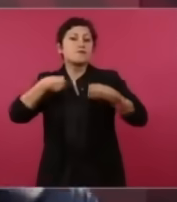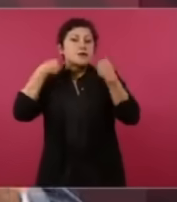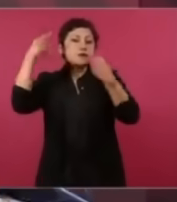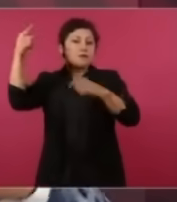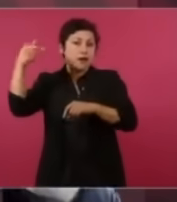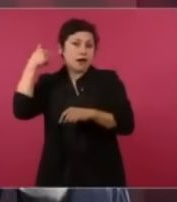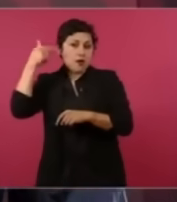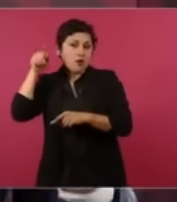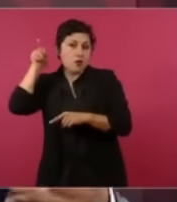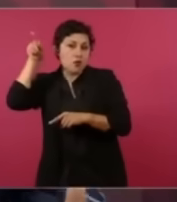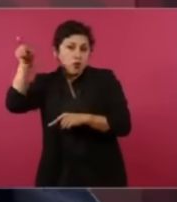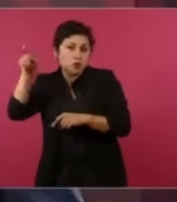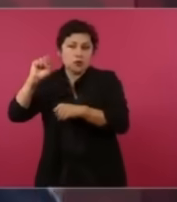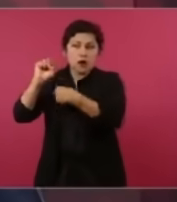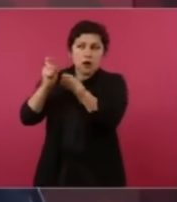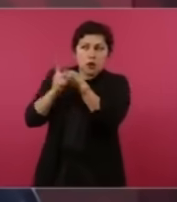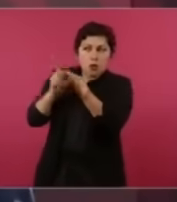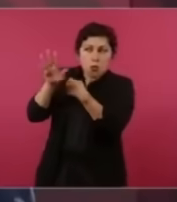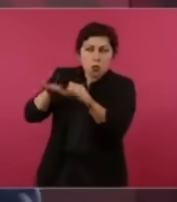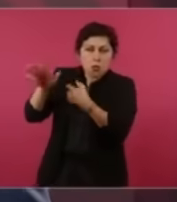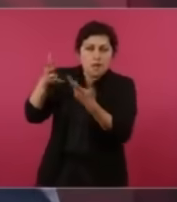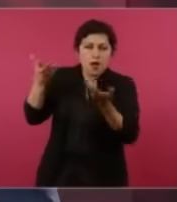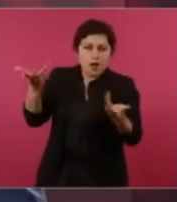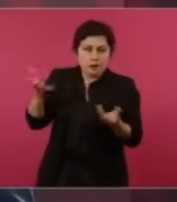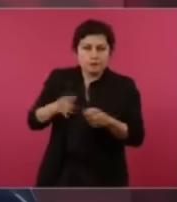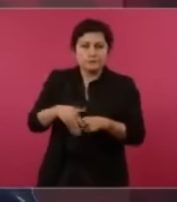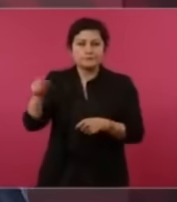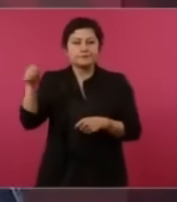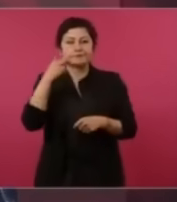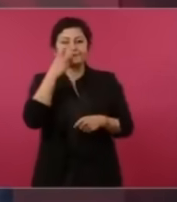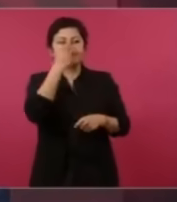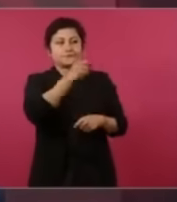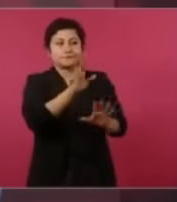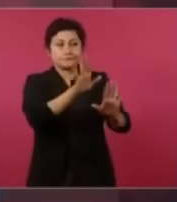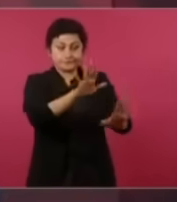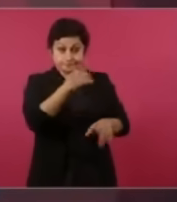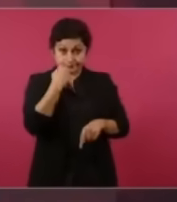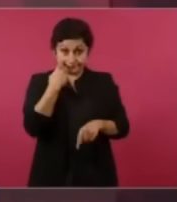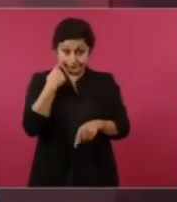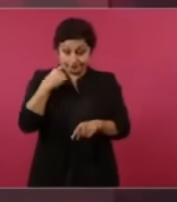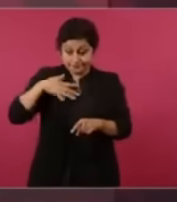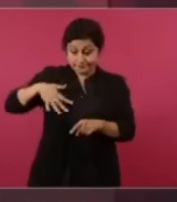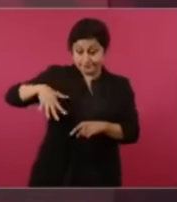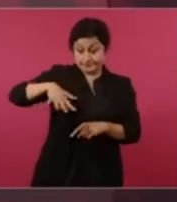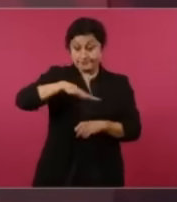pues lo que se está procurando es los cambios para